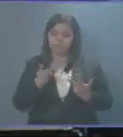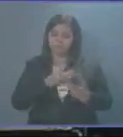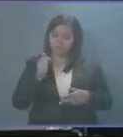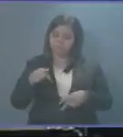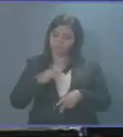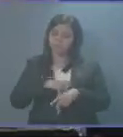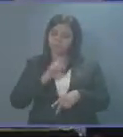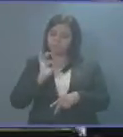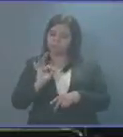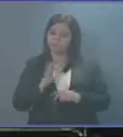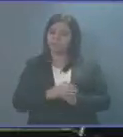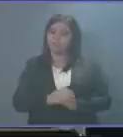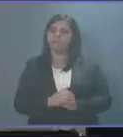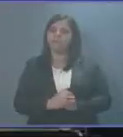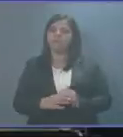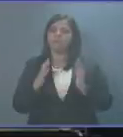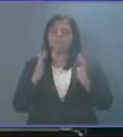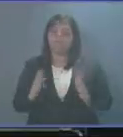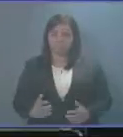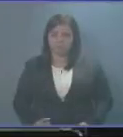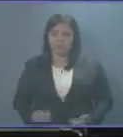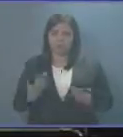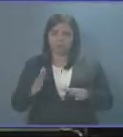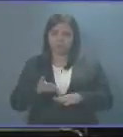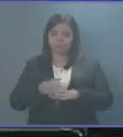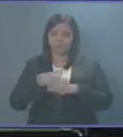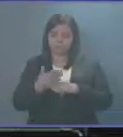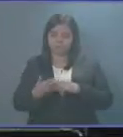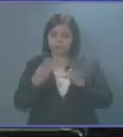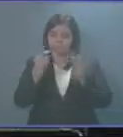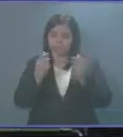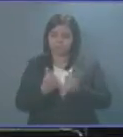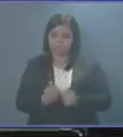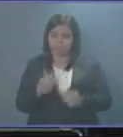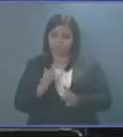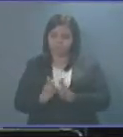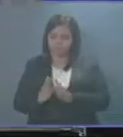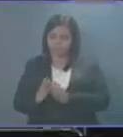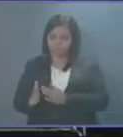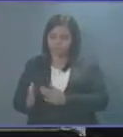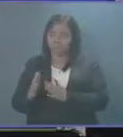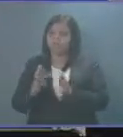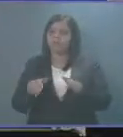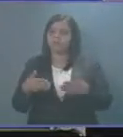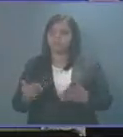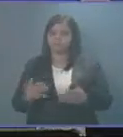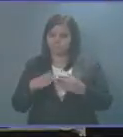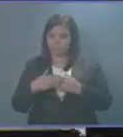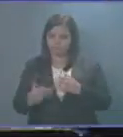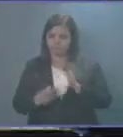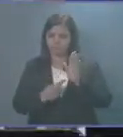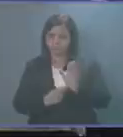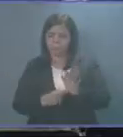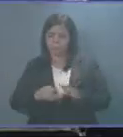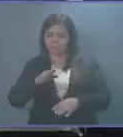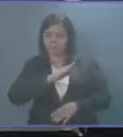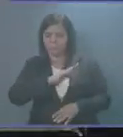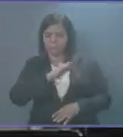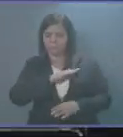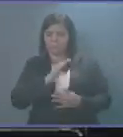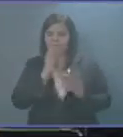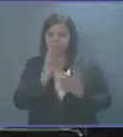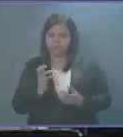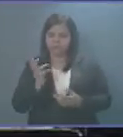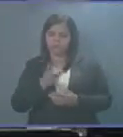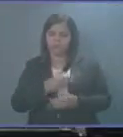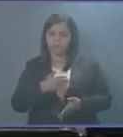momento oportuno que el Ejecutivo está elaborando el presupuesto general de la Nación para ser presentado en septiembre y queremos recomendarle